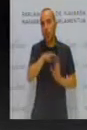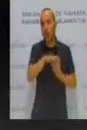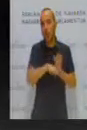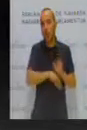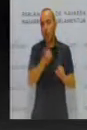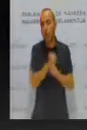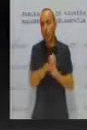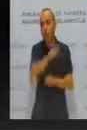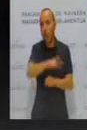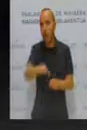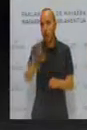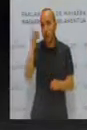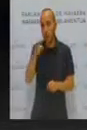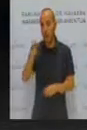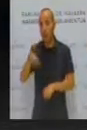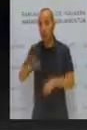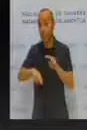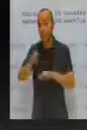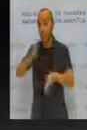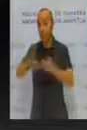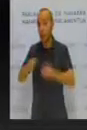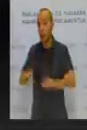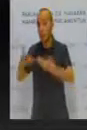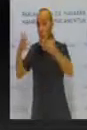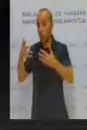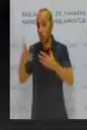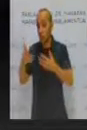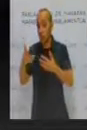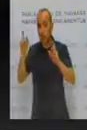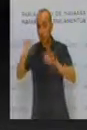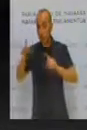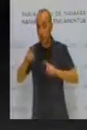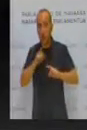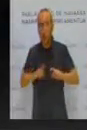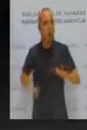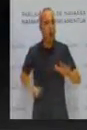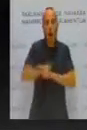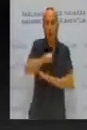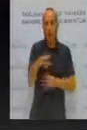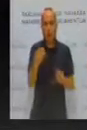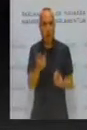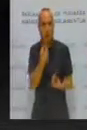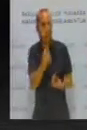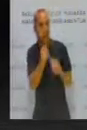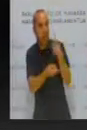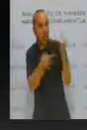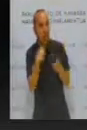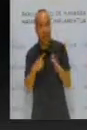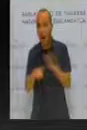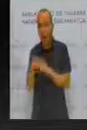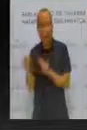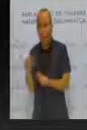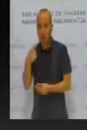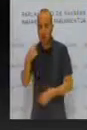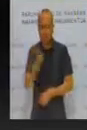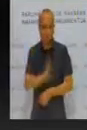también de las infraestructuras educativas, no se ha avanzado tanto como se dice esta mañana. Y eso es una evidencia.